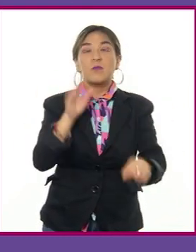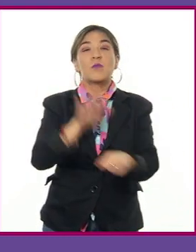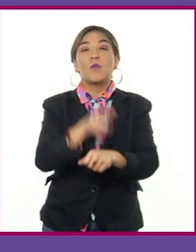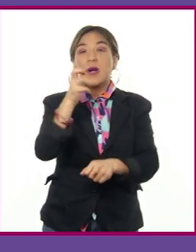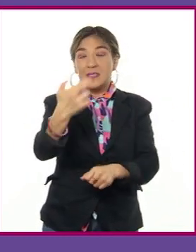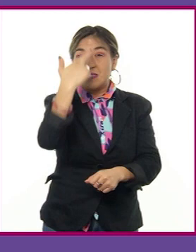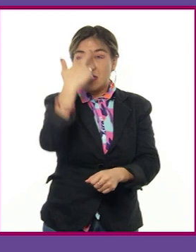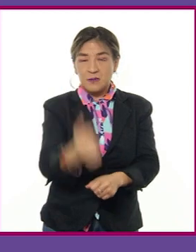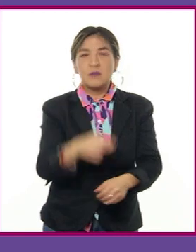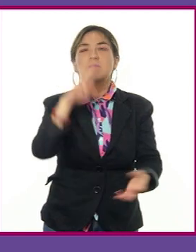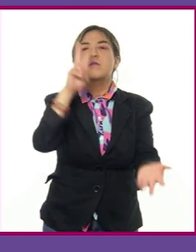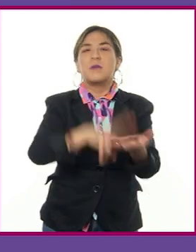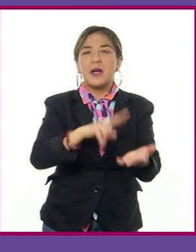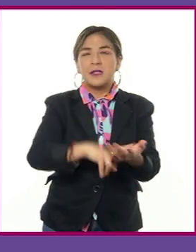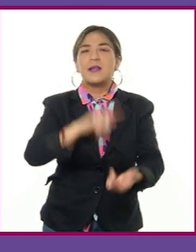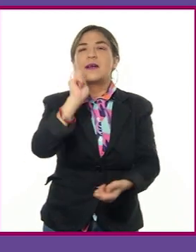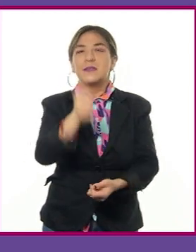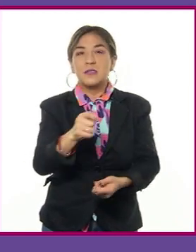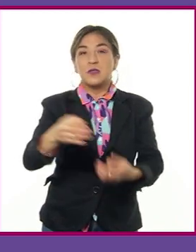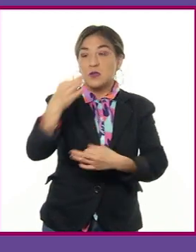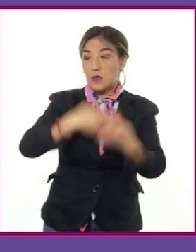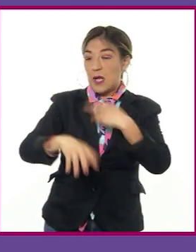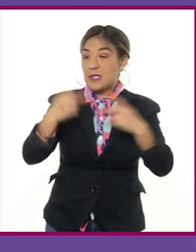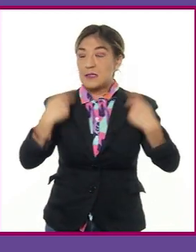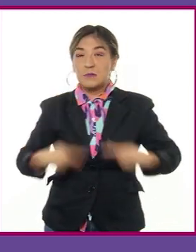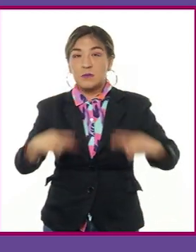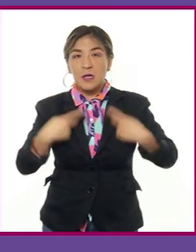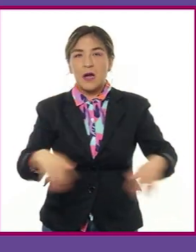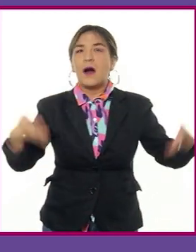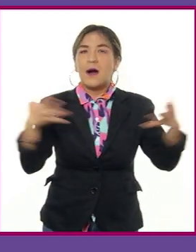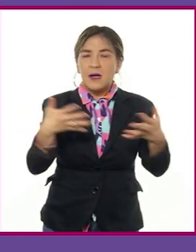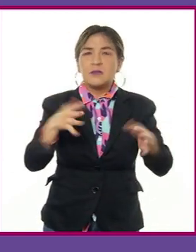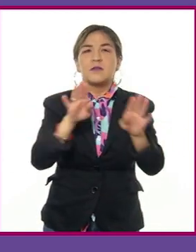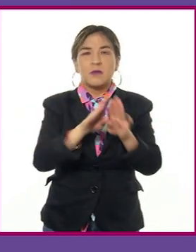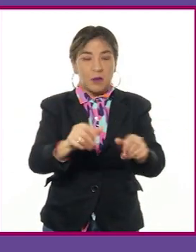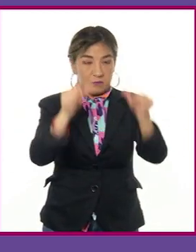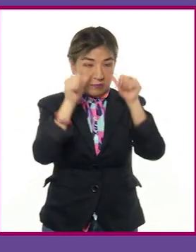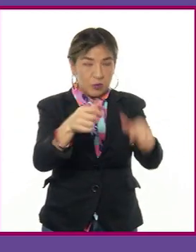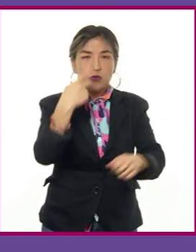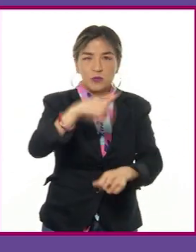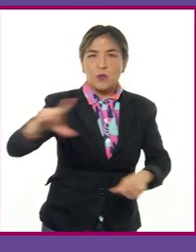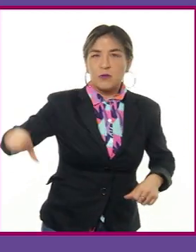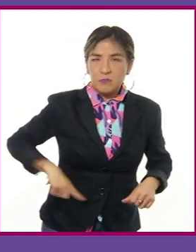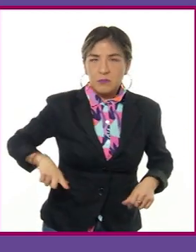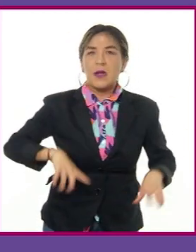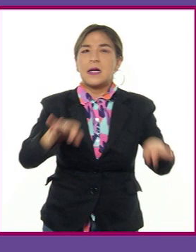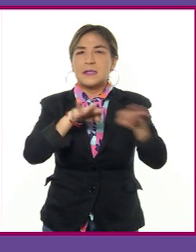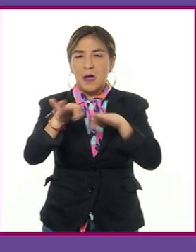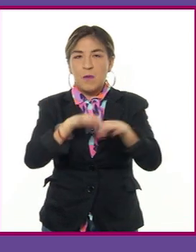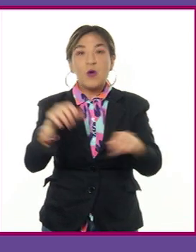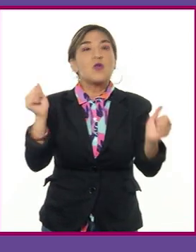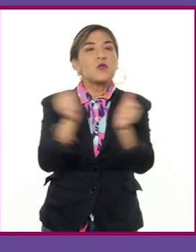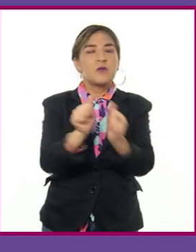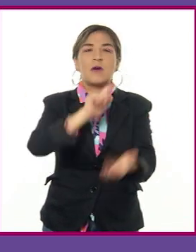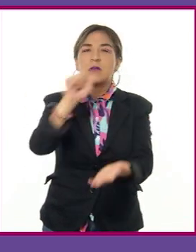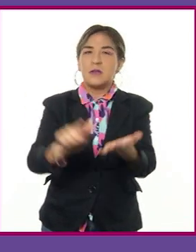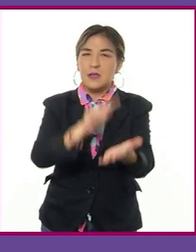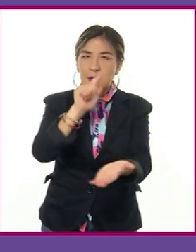se promueve y valora que las y los servidores públicos realicen la prestación de sus servicios de acuerdo a los principios de